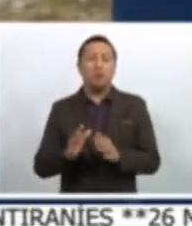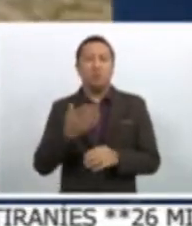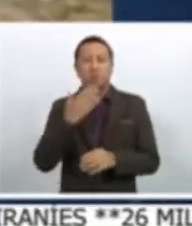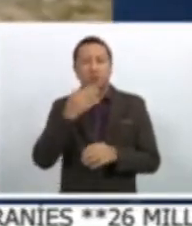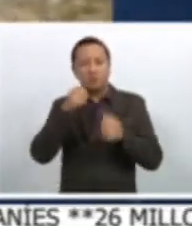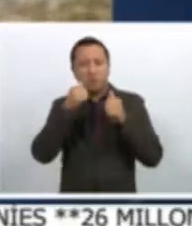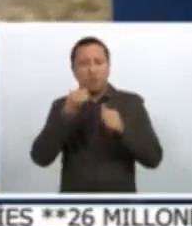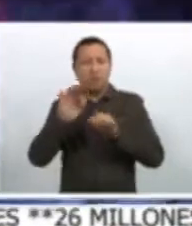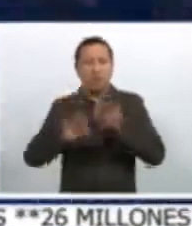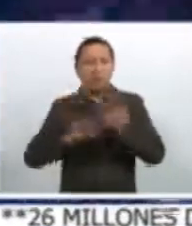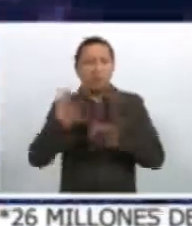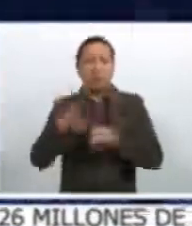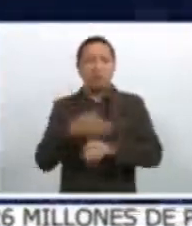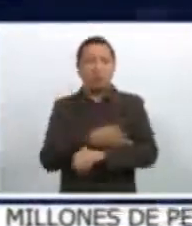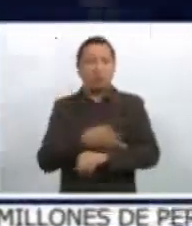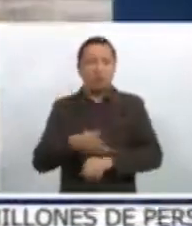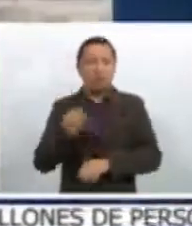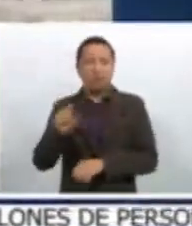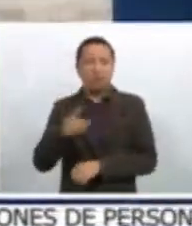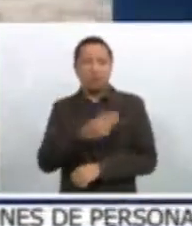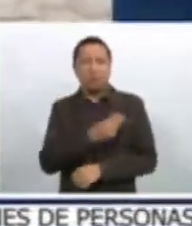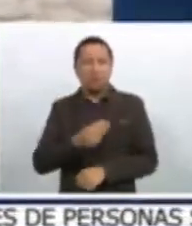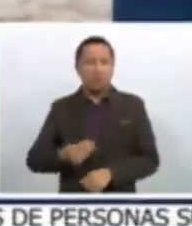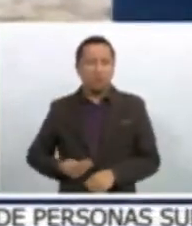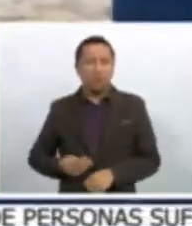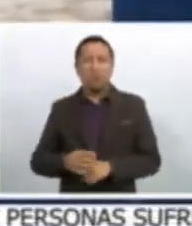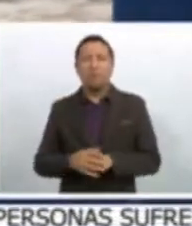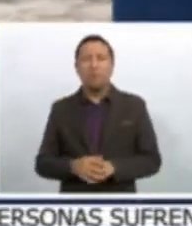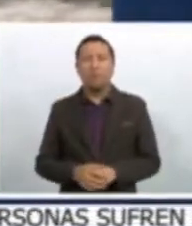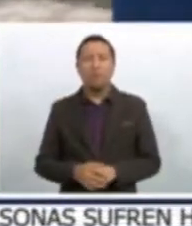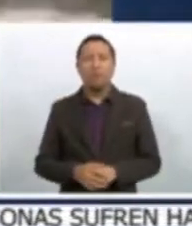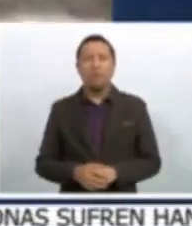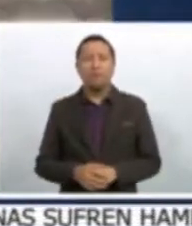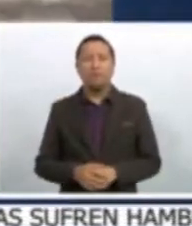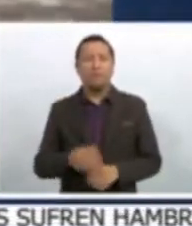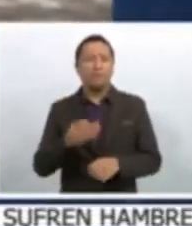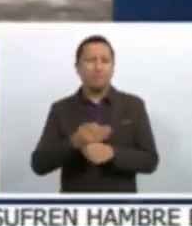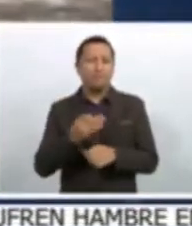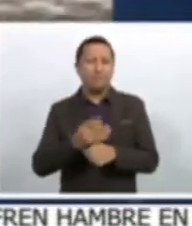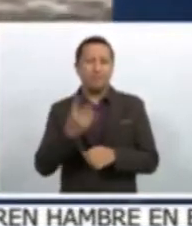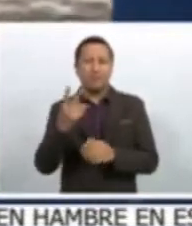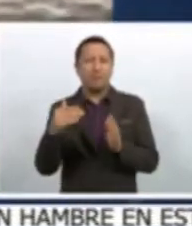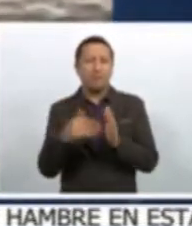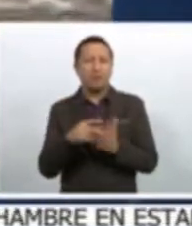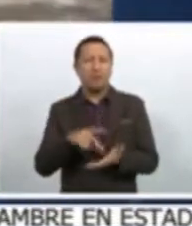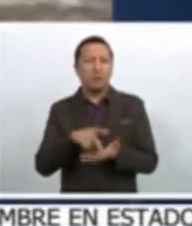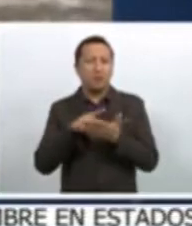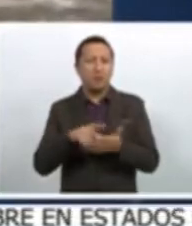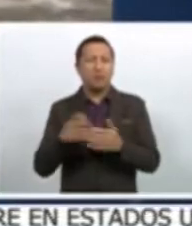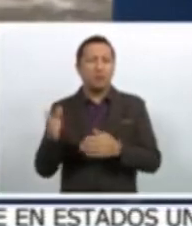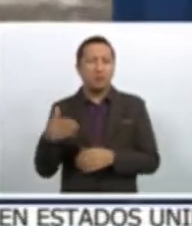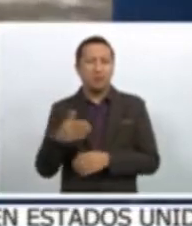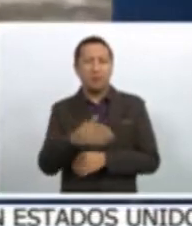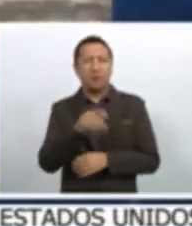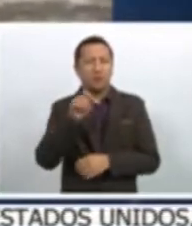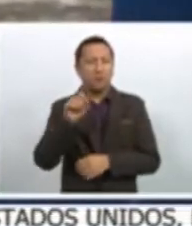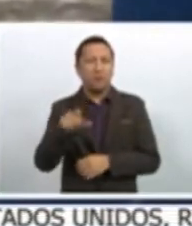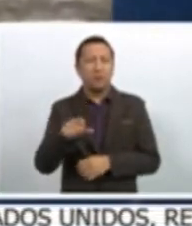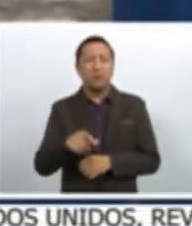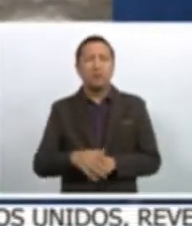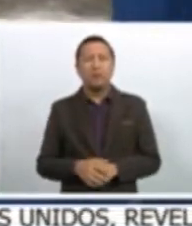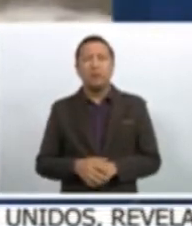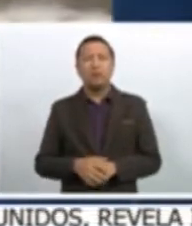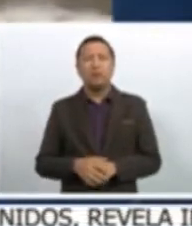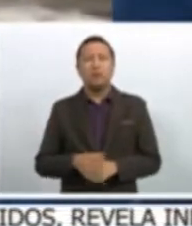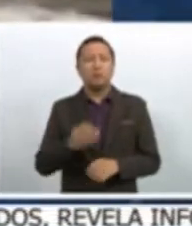familias más vulnerables de nuestro municipio. Realmente pues son 2 toneladas de pescado que se piensa distribuir en estas comunidades. De hecho,